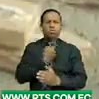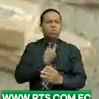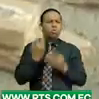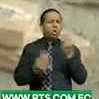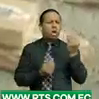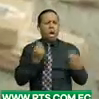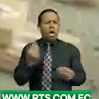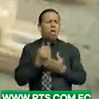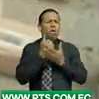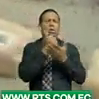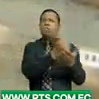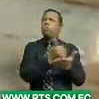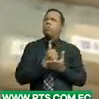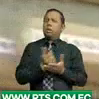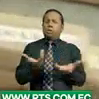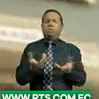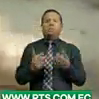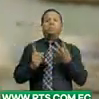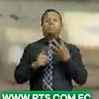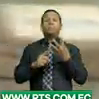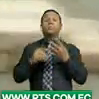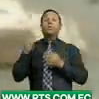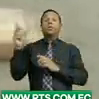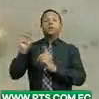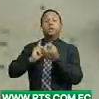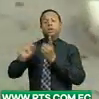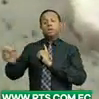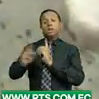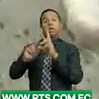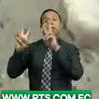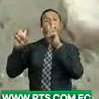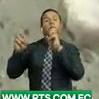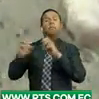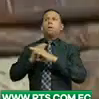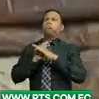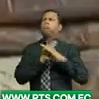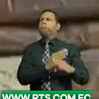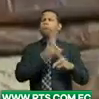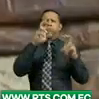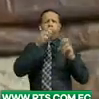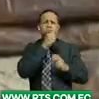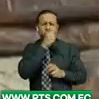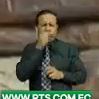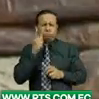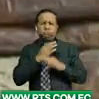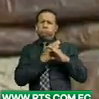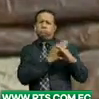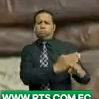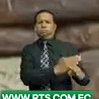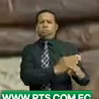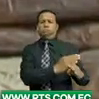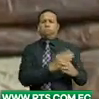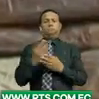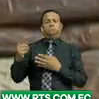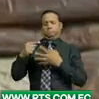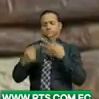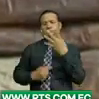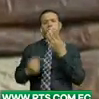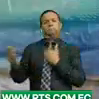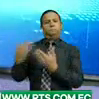migratoria. Y por último, los diálogos se centrarán en la lucha contra el narcotráfico, informó Valeria Navarro.